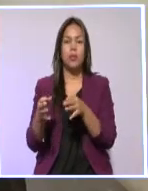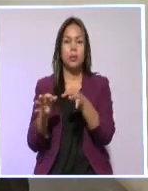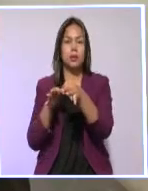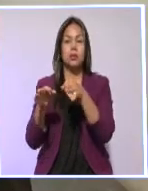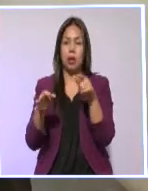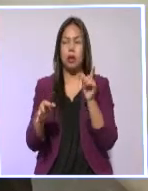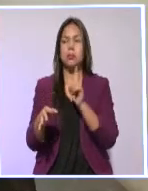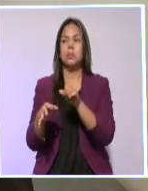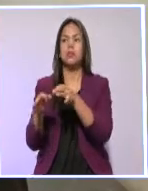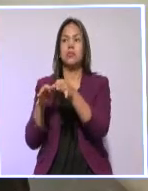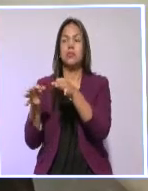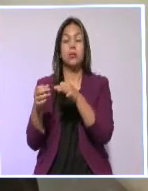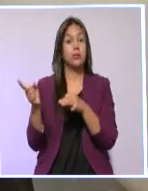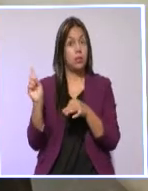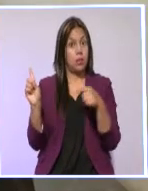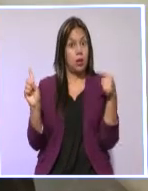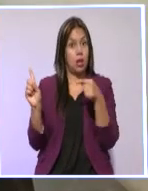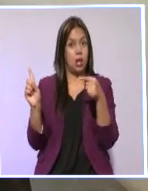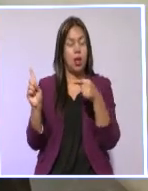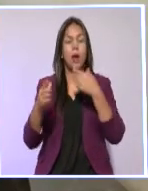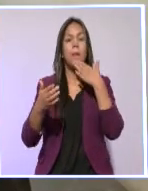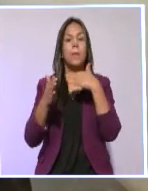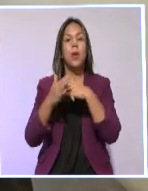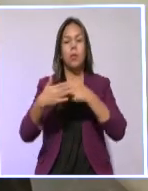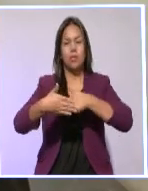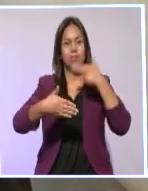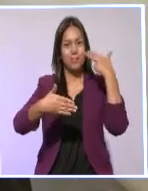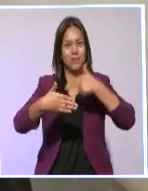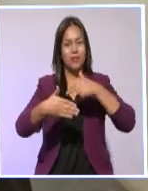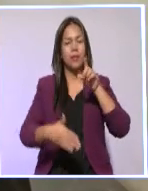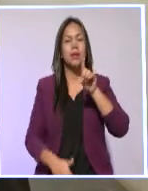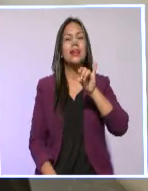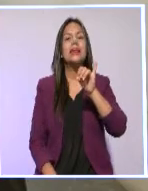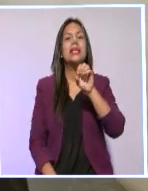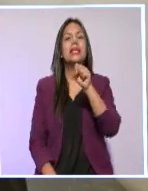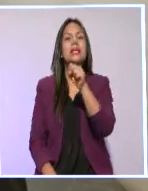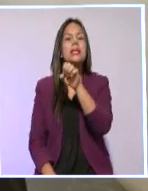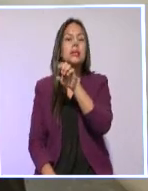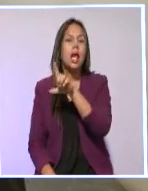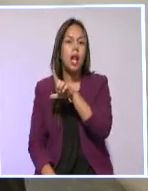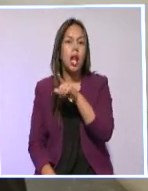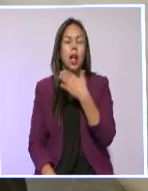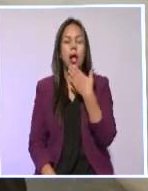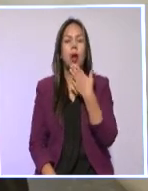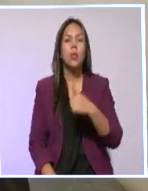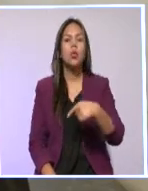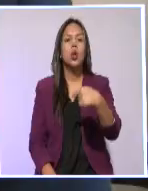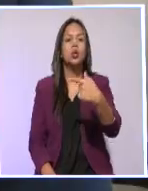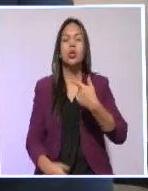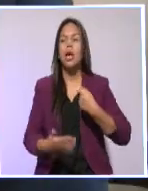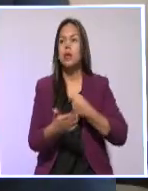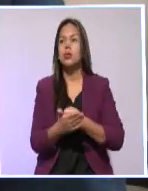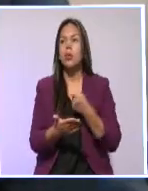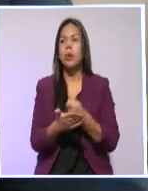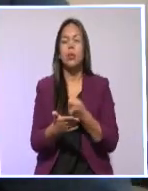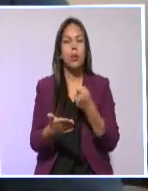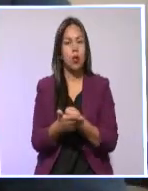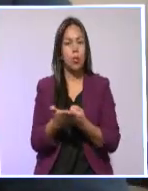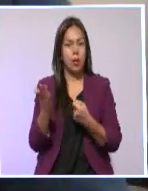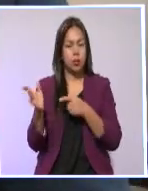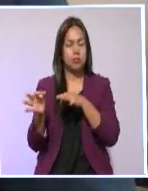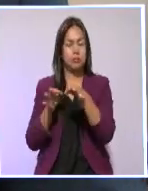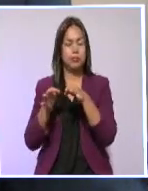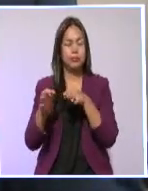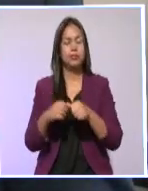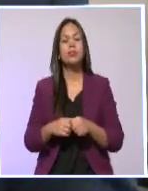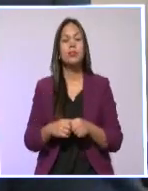explicó cuántos galones de diésel consumen los pequeños productores y cómo acceden a dicho combustible. Bueno,